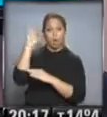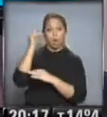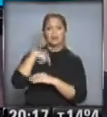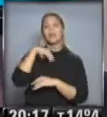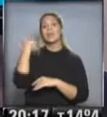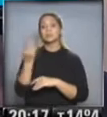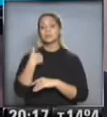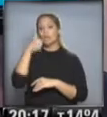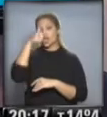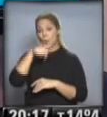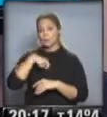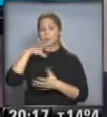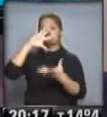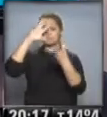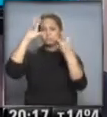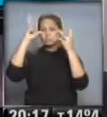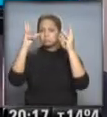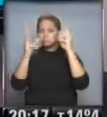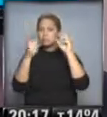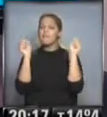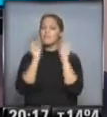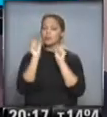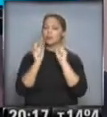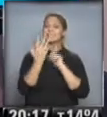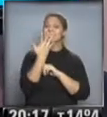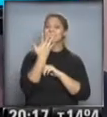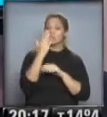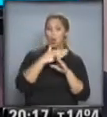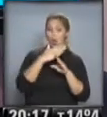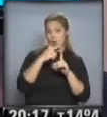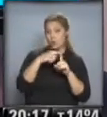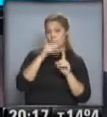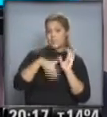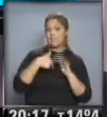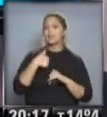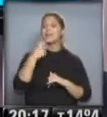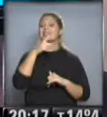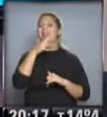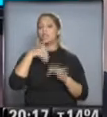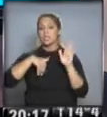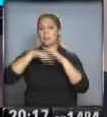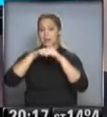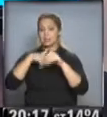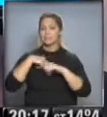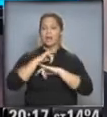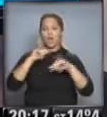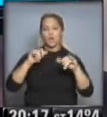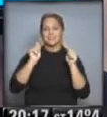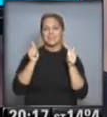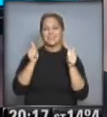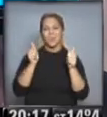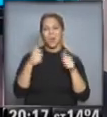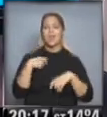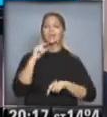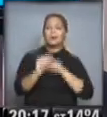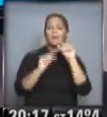algo parcialmente nublado el día domingo, continuará el tiempo frío, 5 la mínima, 14 grados la temperatura máxima. Buenas noticias entonces,